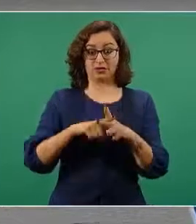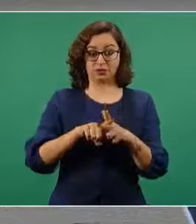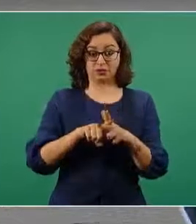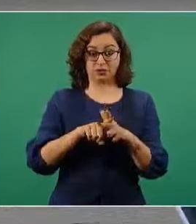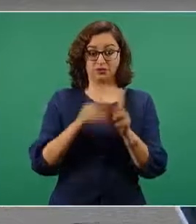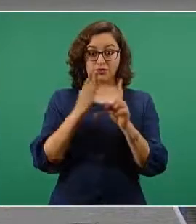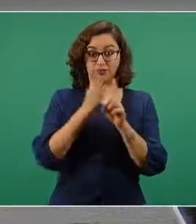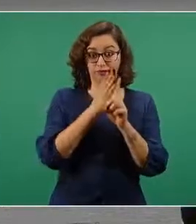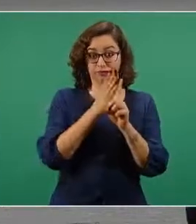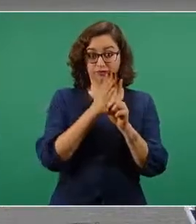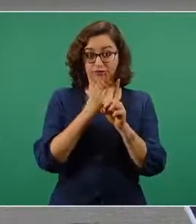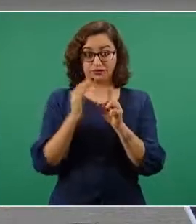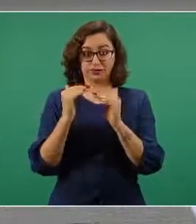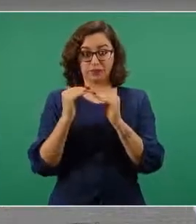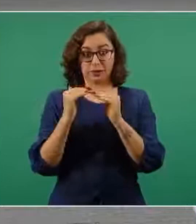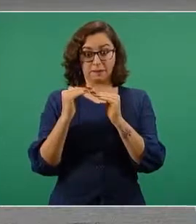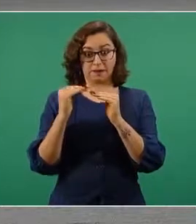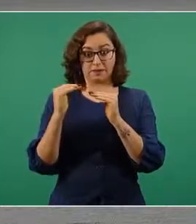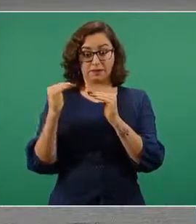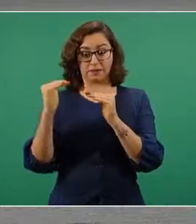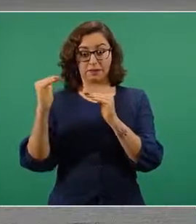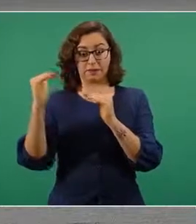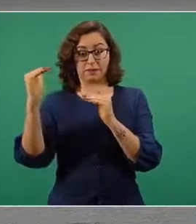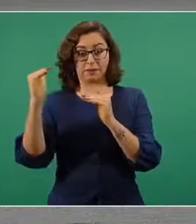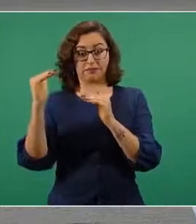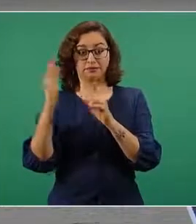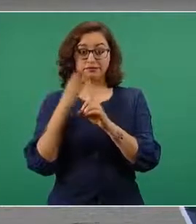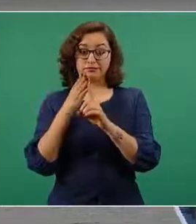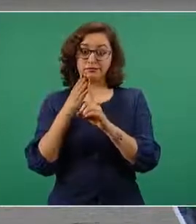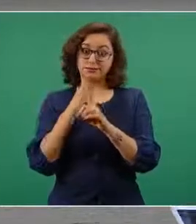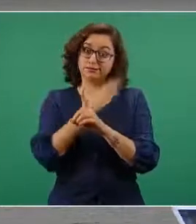Y si ven para allá,